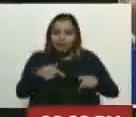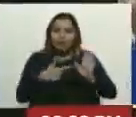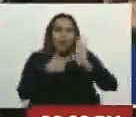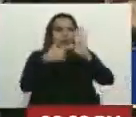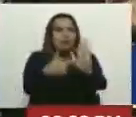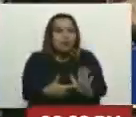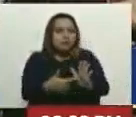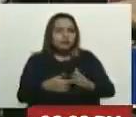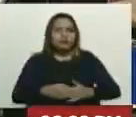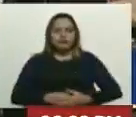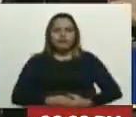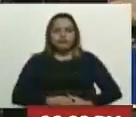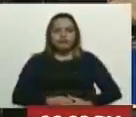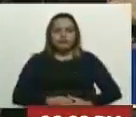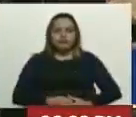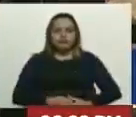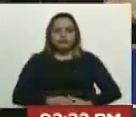eso.